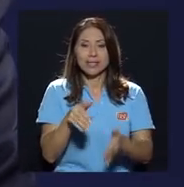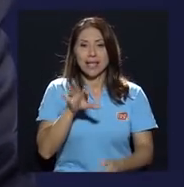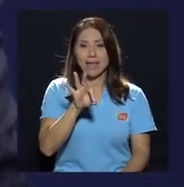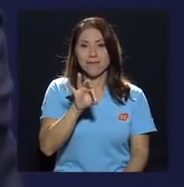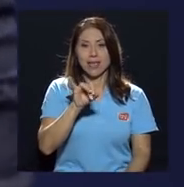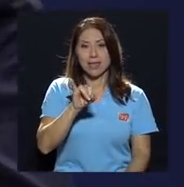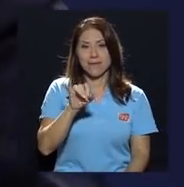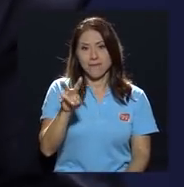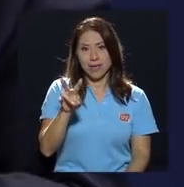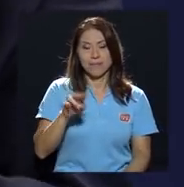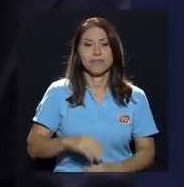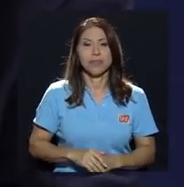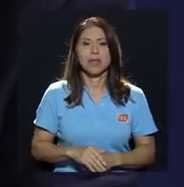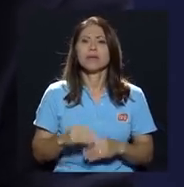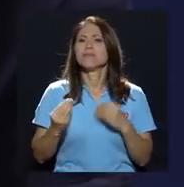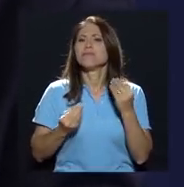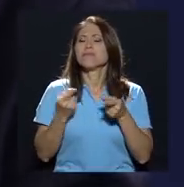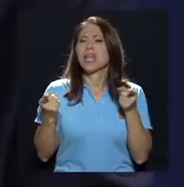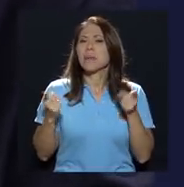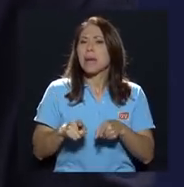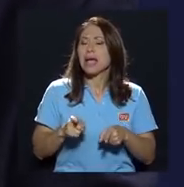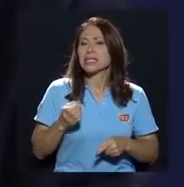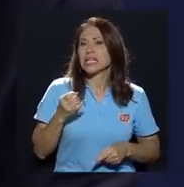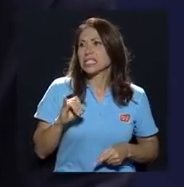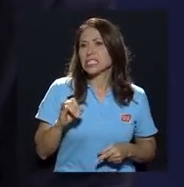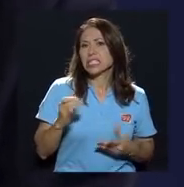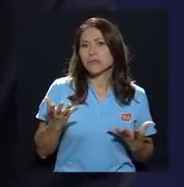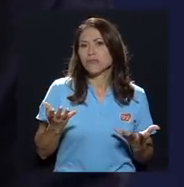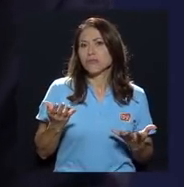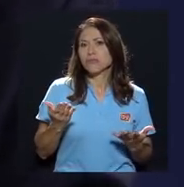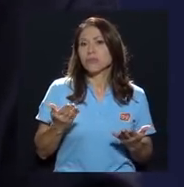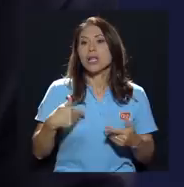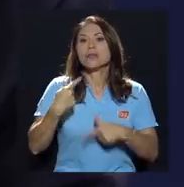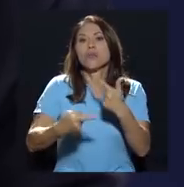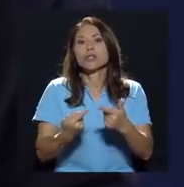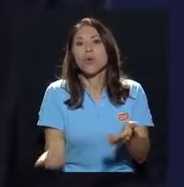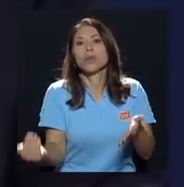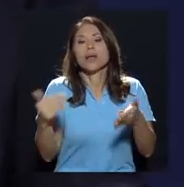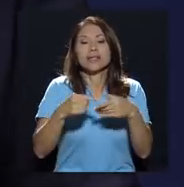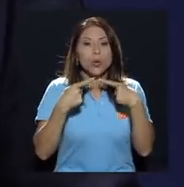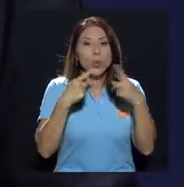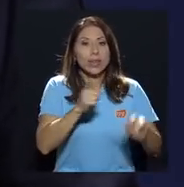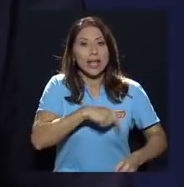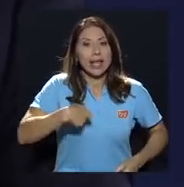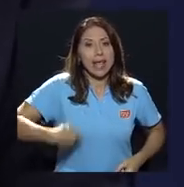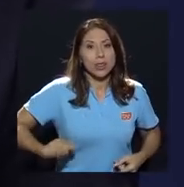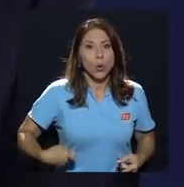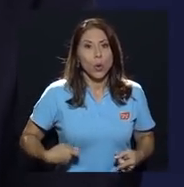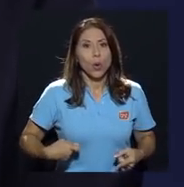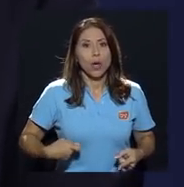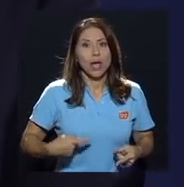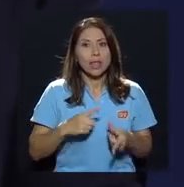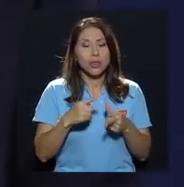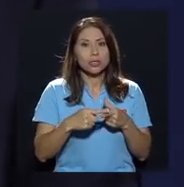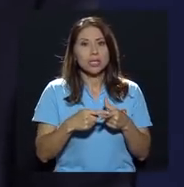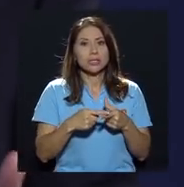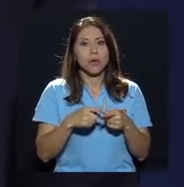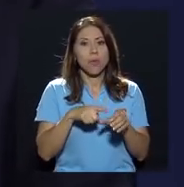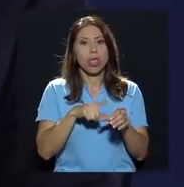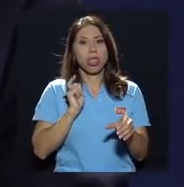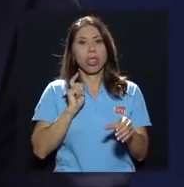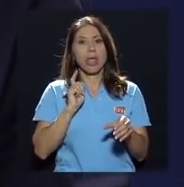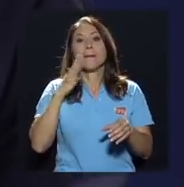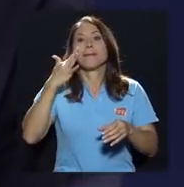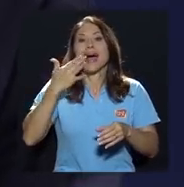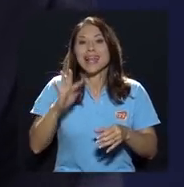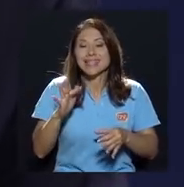fecundación in vitro bueno qué pasa si o mediante otro decreto se echa para atrás bueno parece que